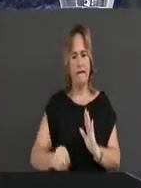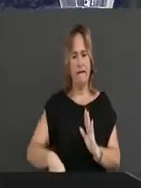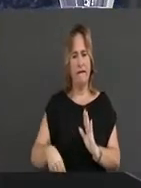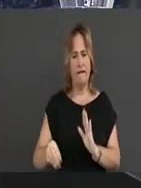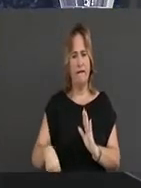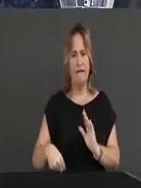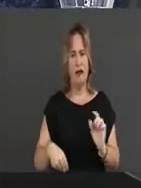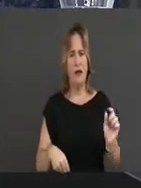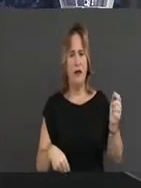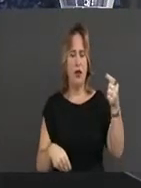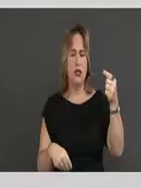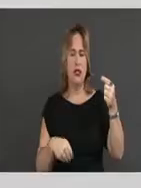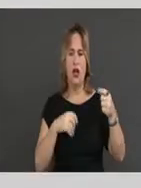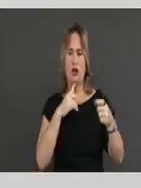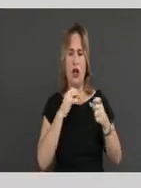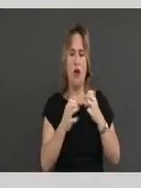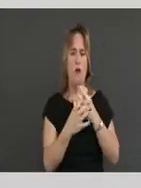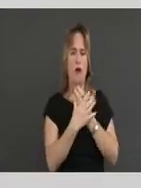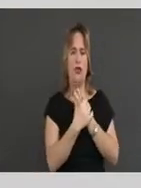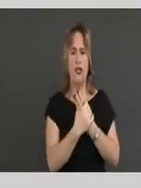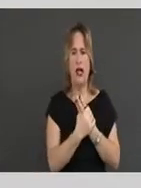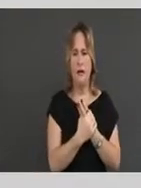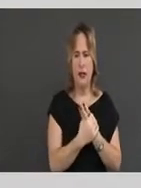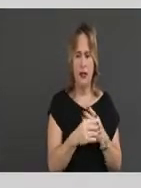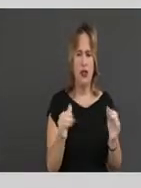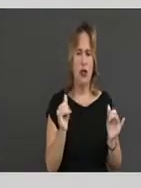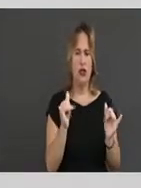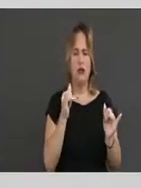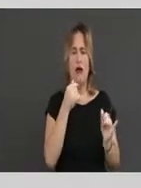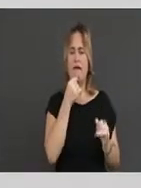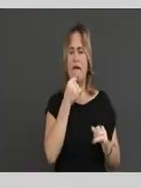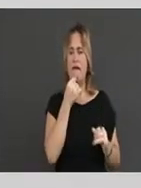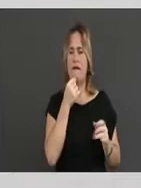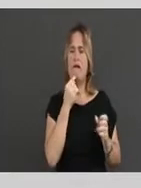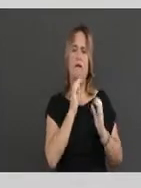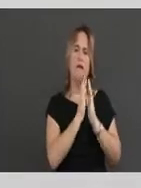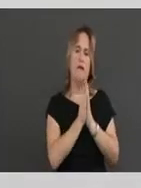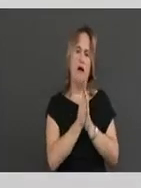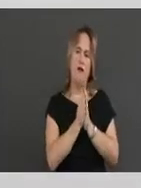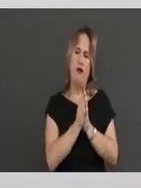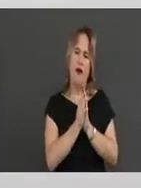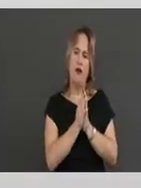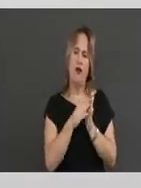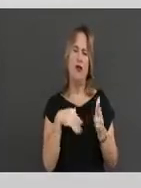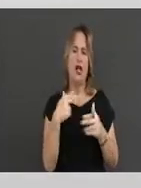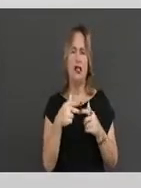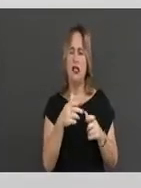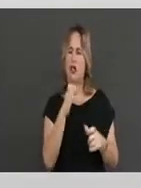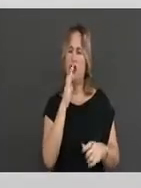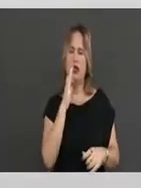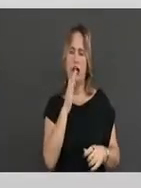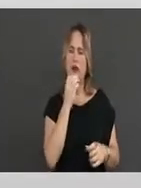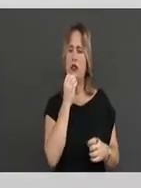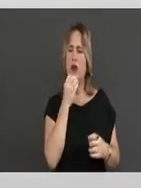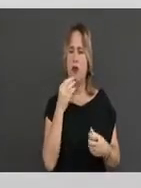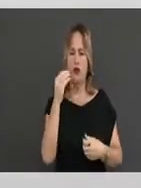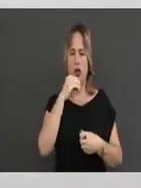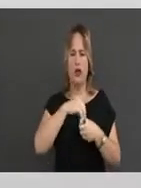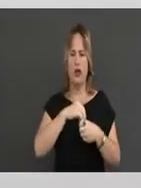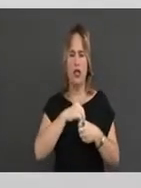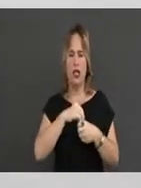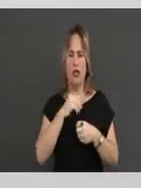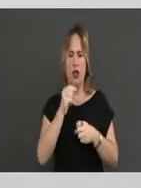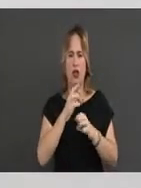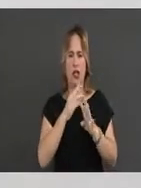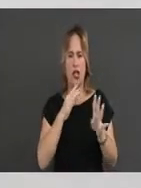tienen prioridad, como los discapacitados, también como los adultos mayores, que por favor se haga con todo el respeto posible dentro de la cola.